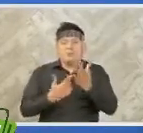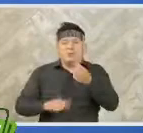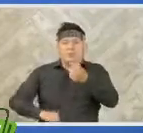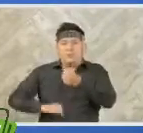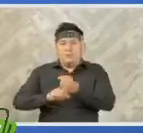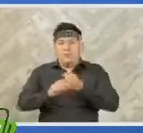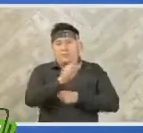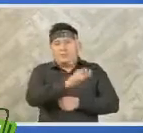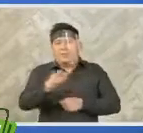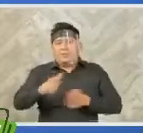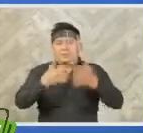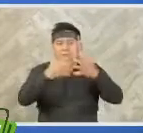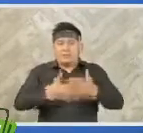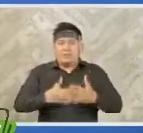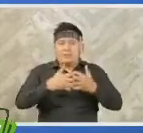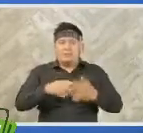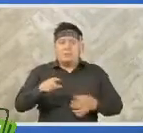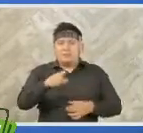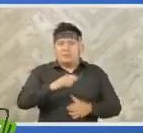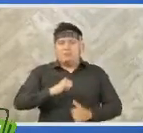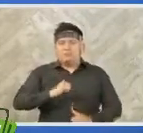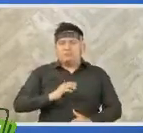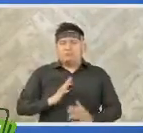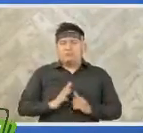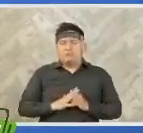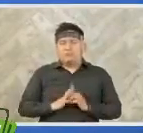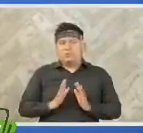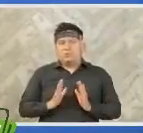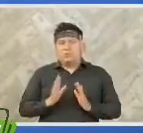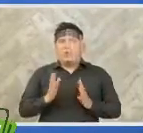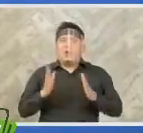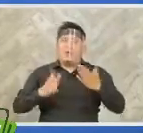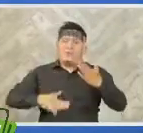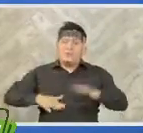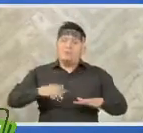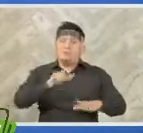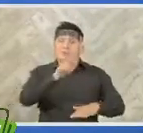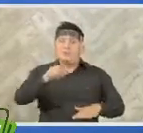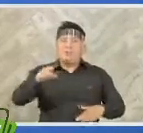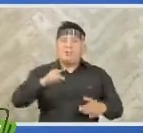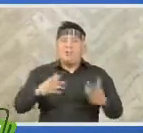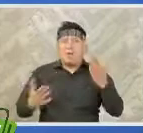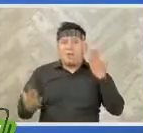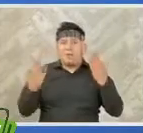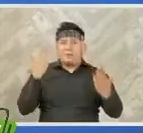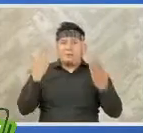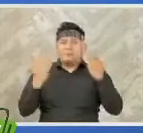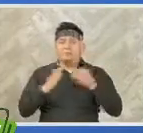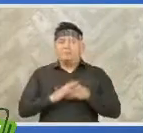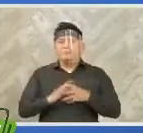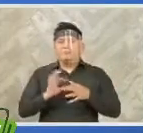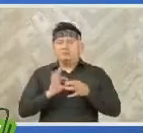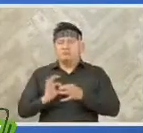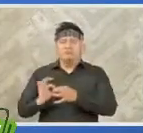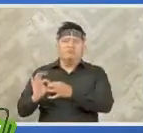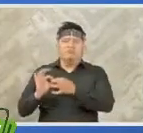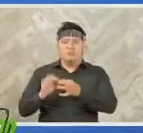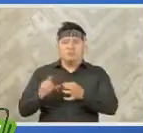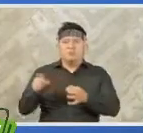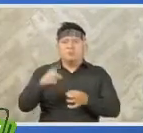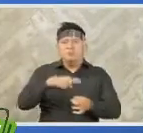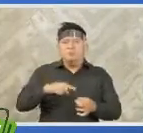los emprendedores, microempresarios, pero que muchas veces también son campesinos, a toda la cadena de abastecimiento y